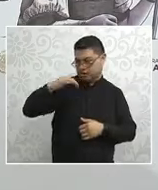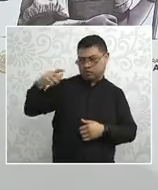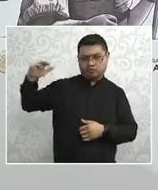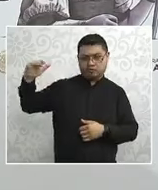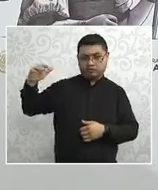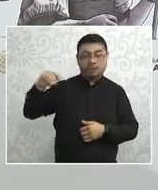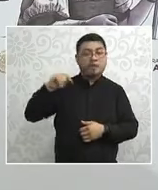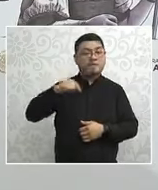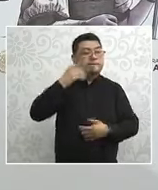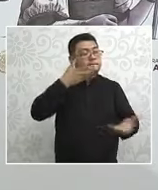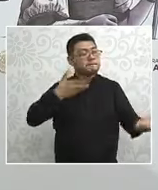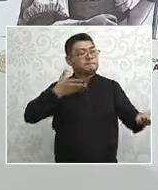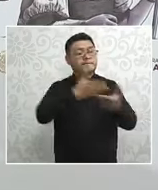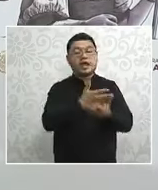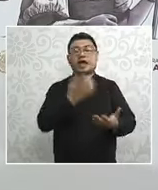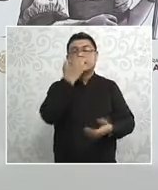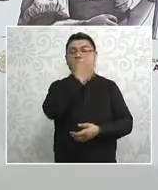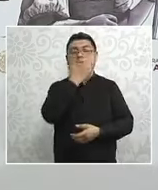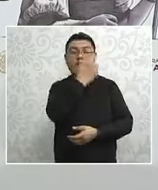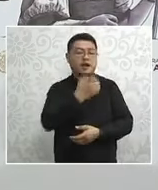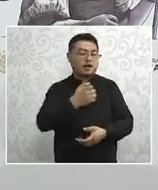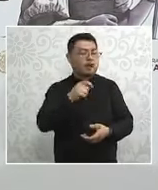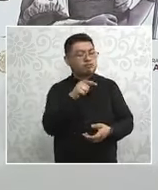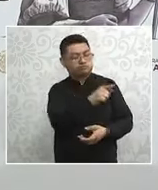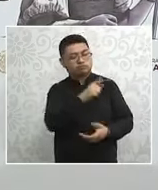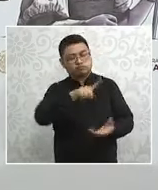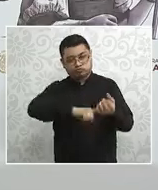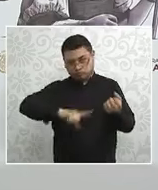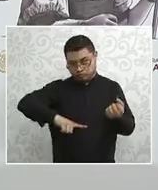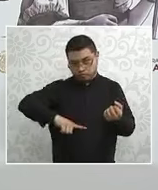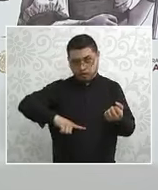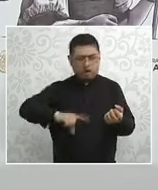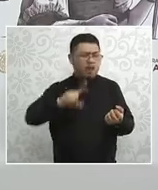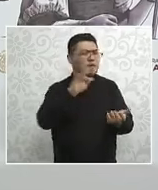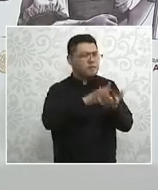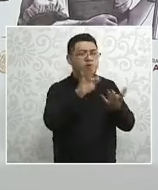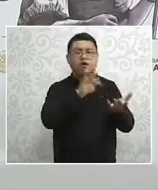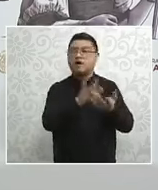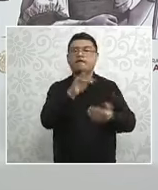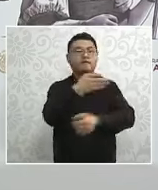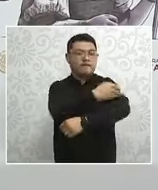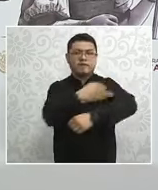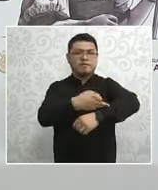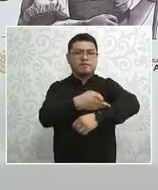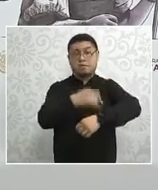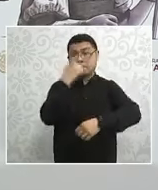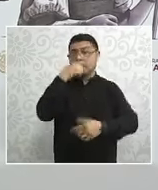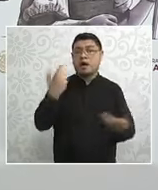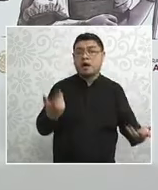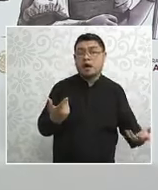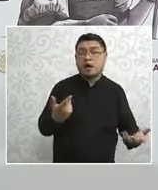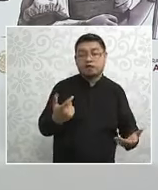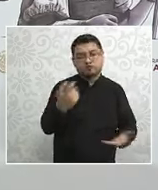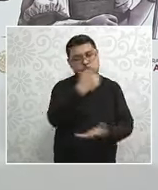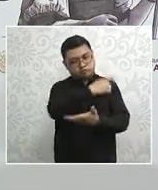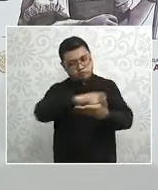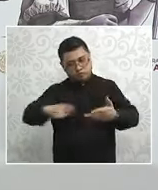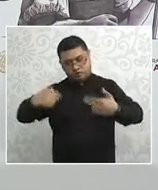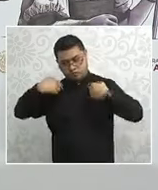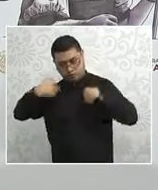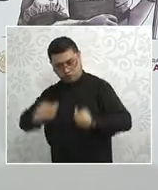pública una beca a las familias para que puedan tener sus uniformes puedan